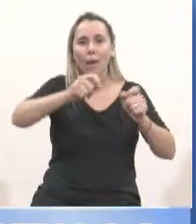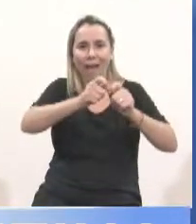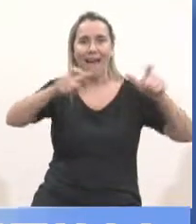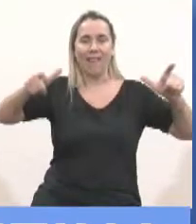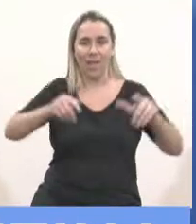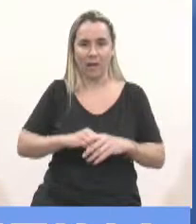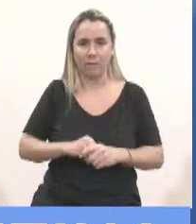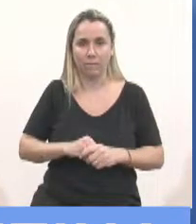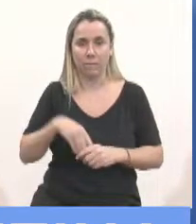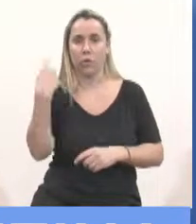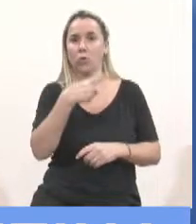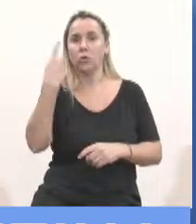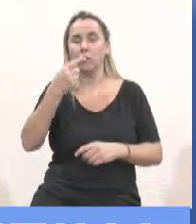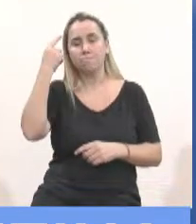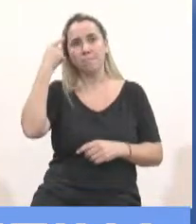visión fue